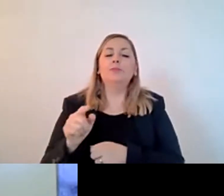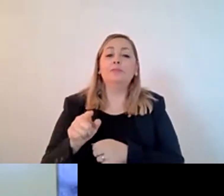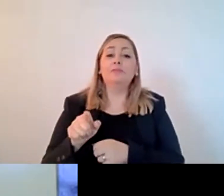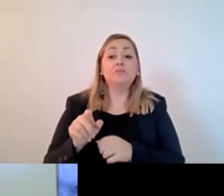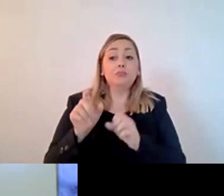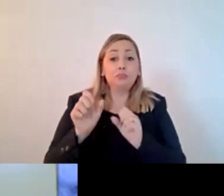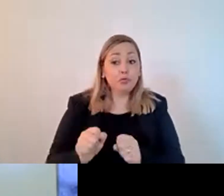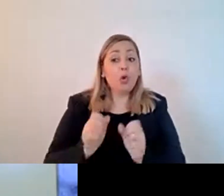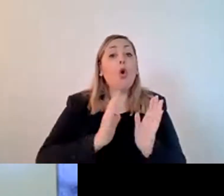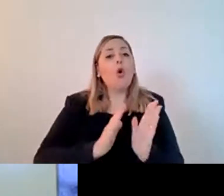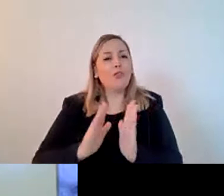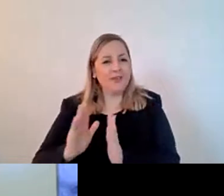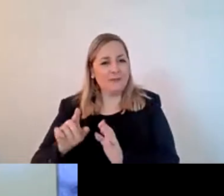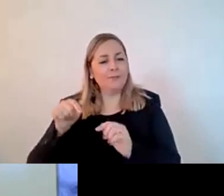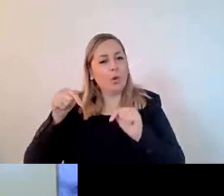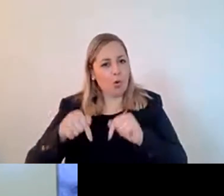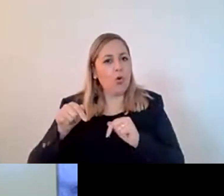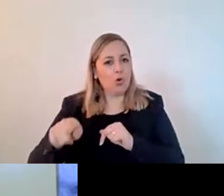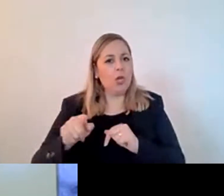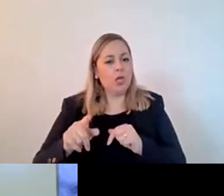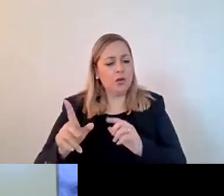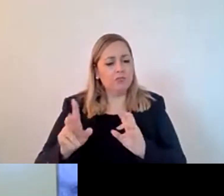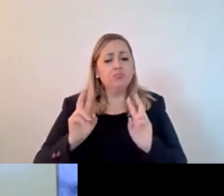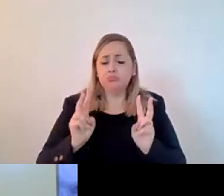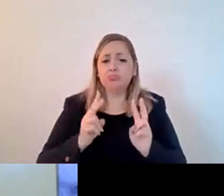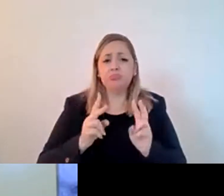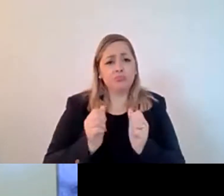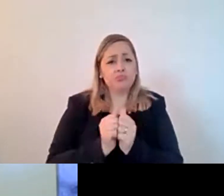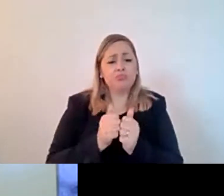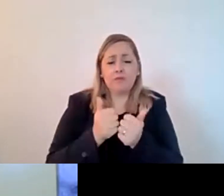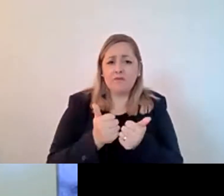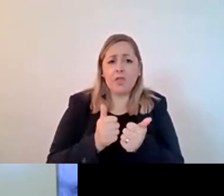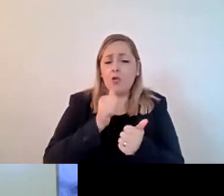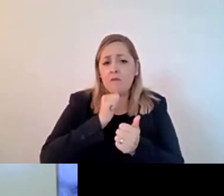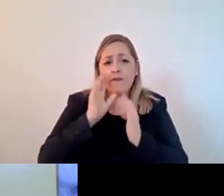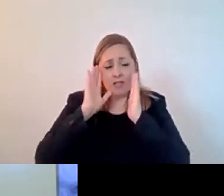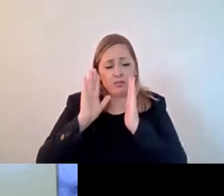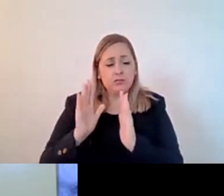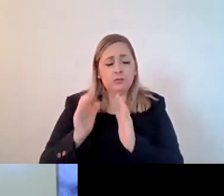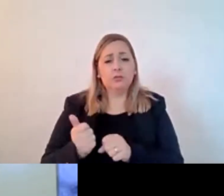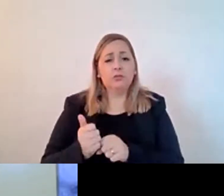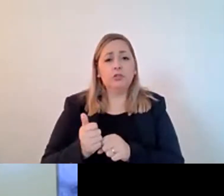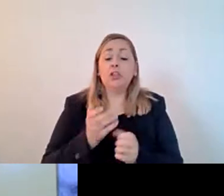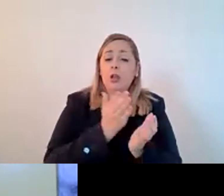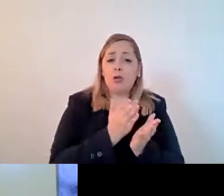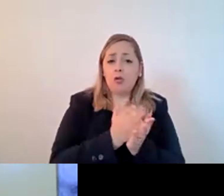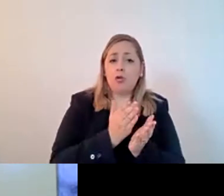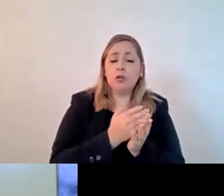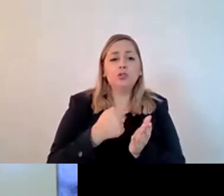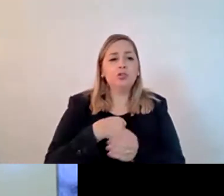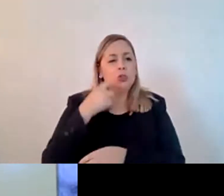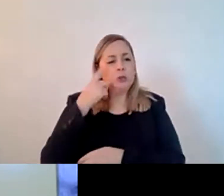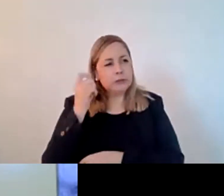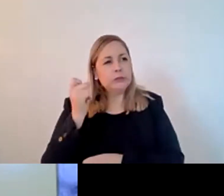fue ordenando. Hoy en día él convive bien con su déficit atencional en el colegio y yo